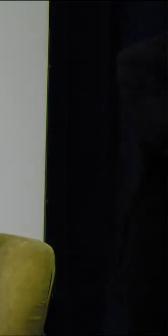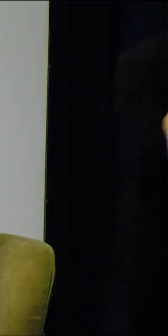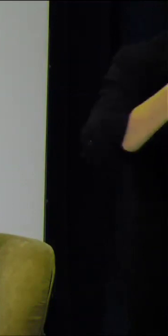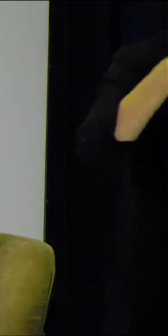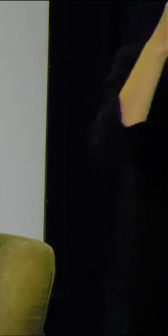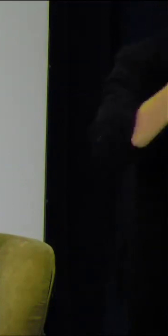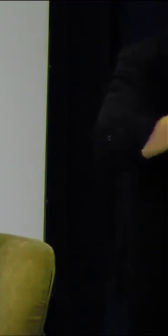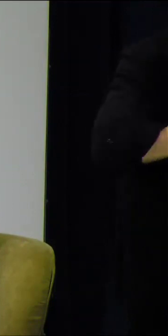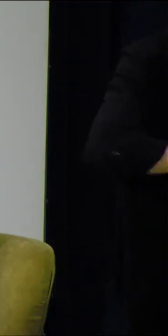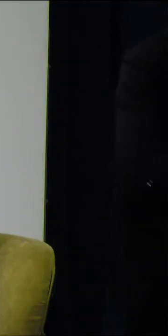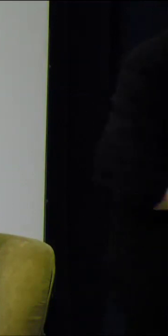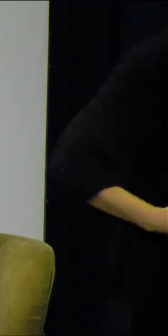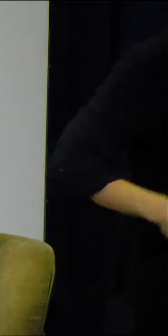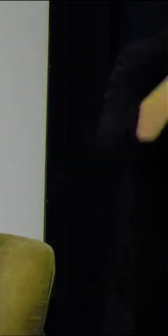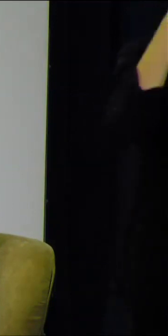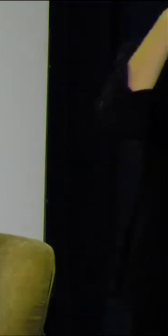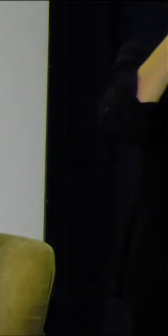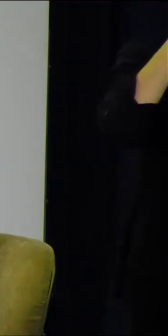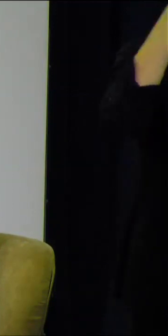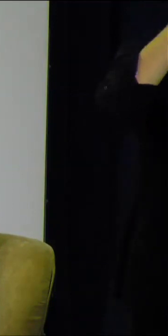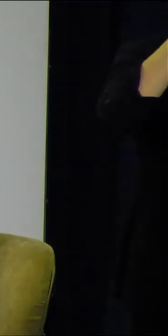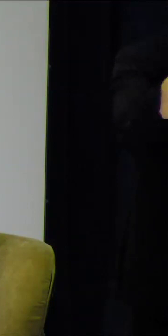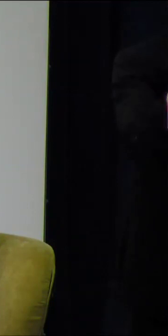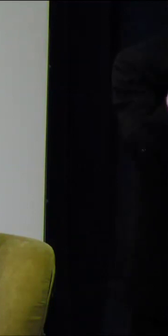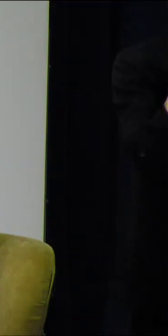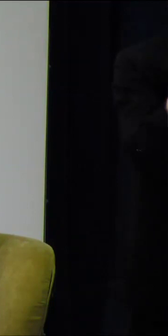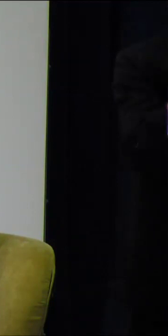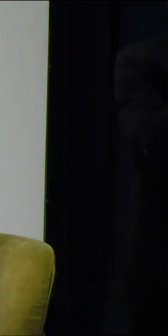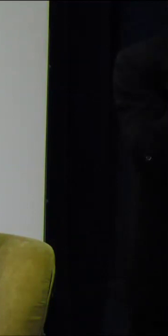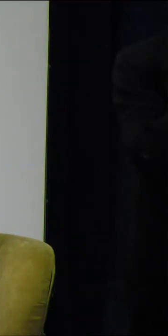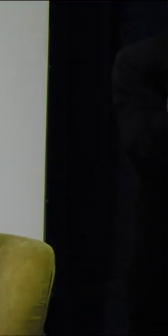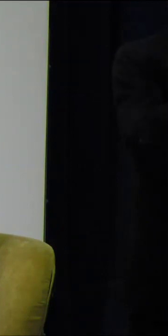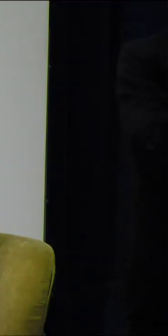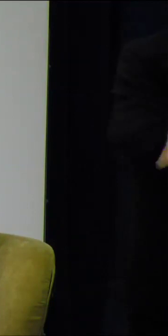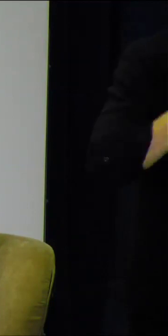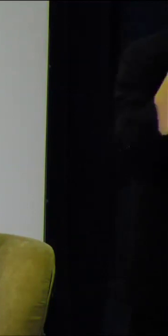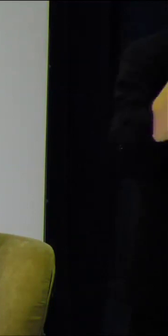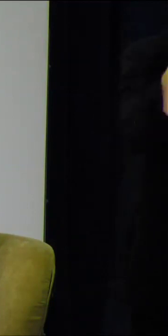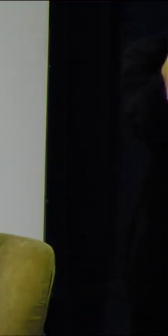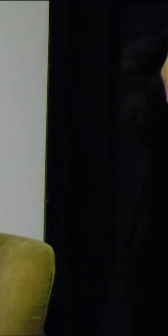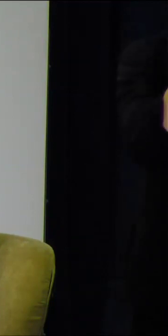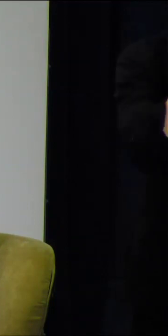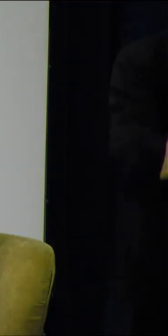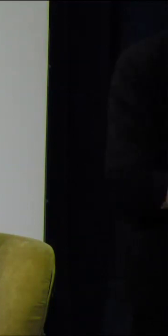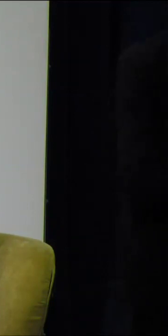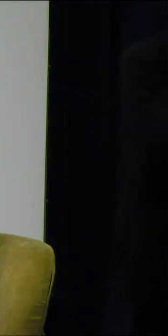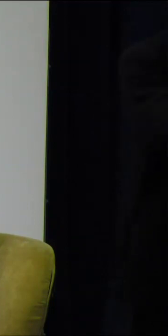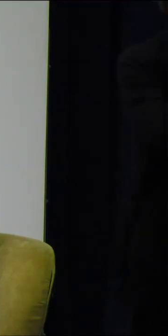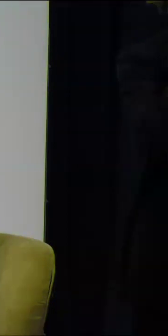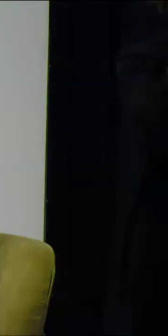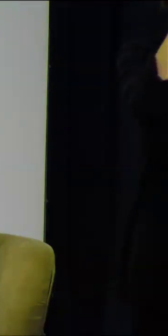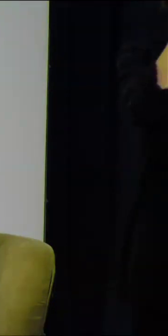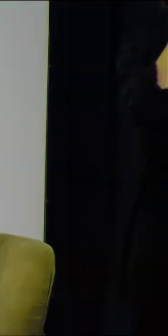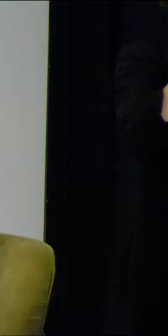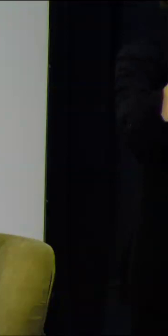del ENACOM hasta el 2019. En 2012 fundó la Fundación LED, dedicada a la protección y difusión